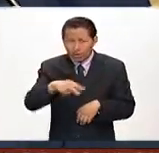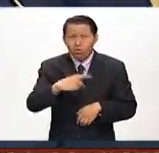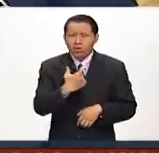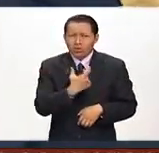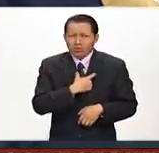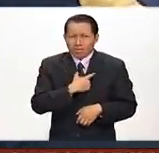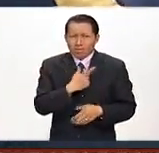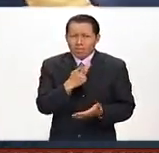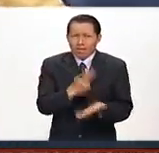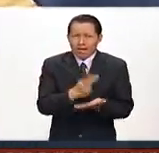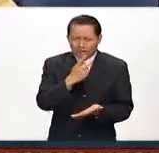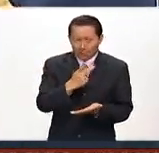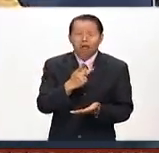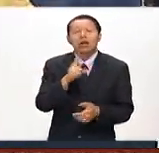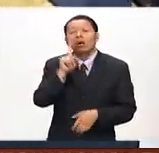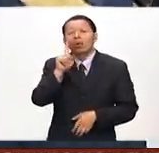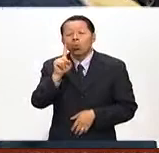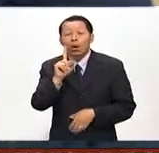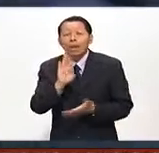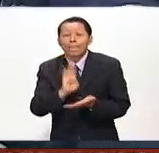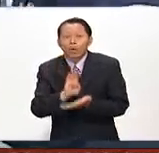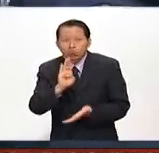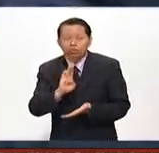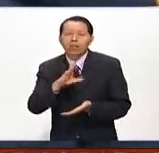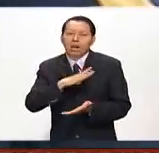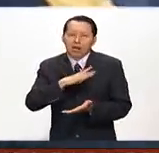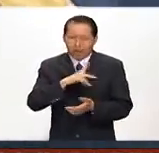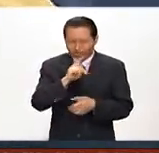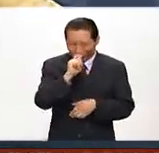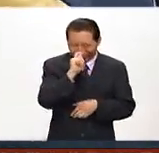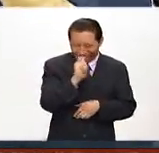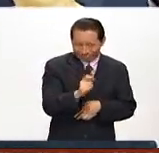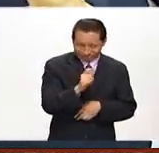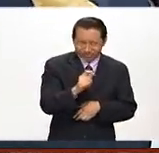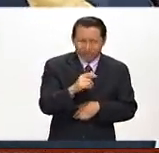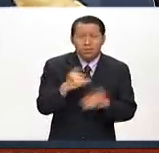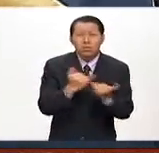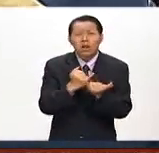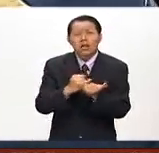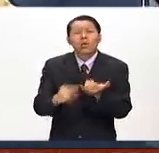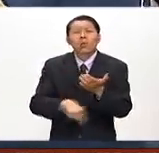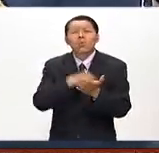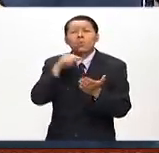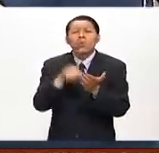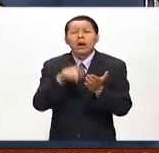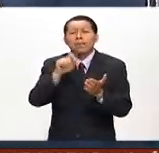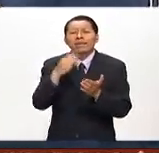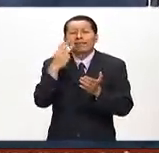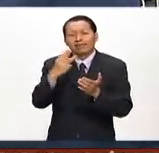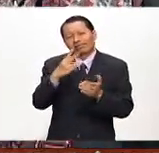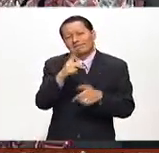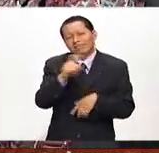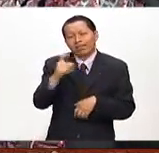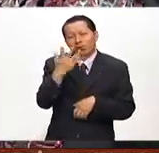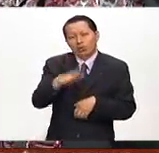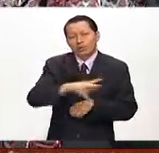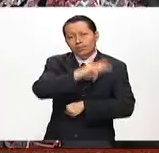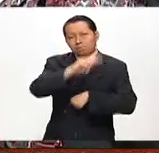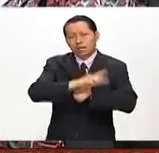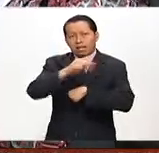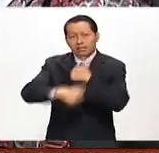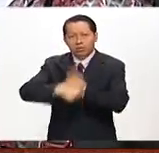medallas de plata, una de bronce, una mención honorífica y colocarse en el lugar 23 de los 110 países